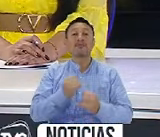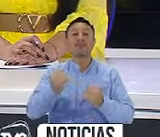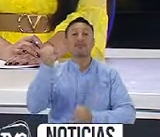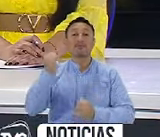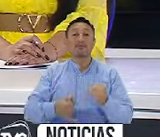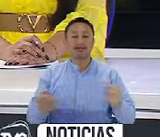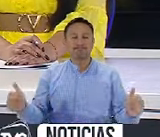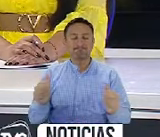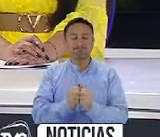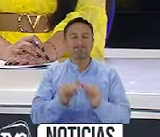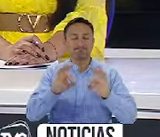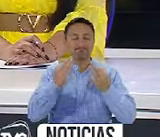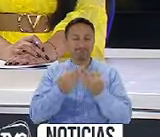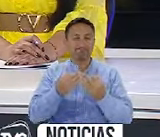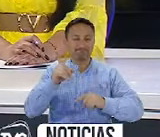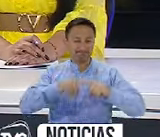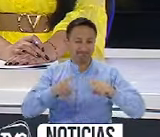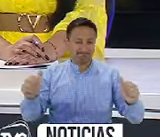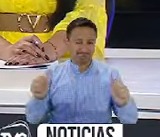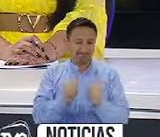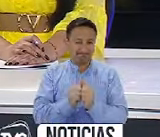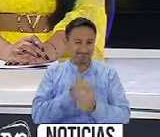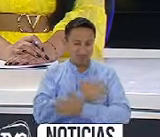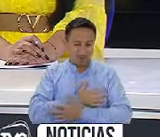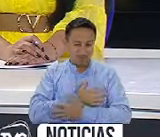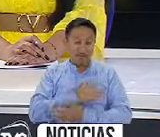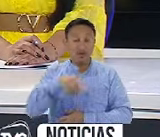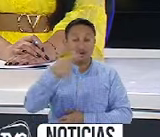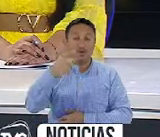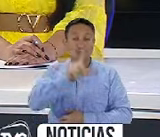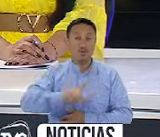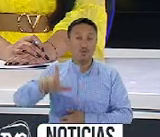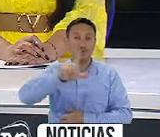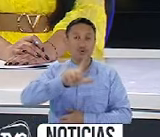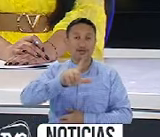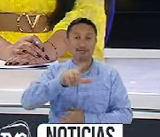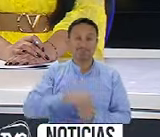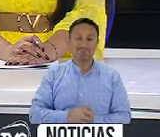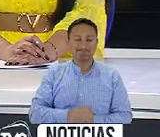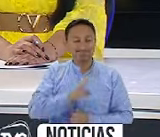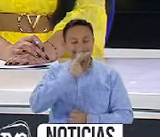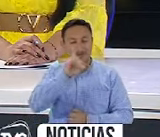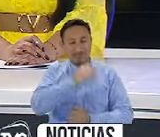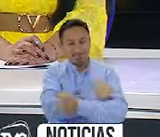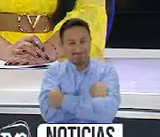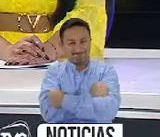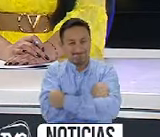de sus familias y seres queridos. Nos reencontramos el día lunes. Como siempre, un abrazo grande.